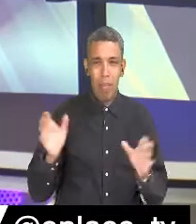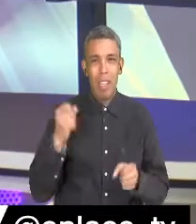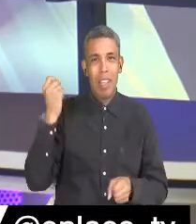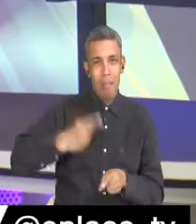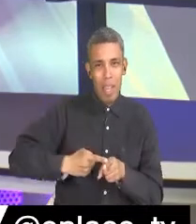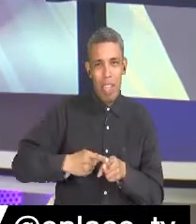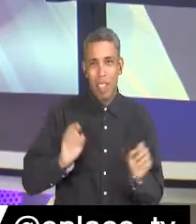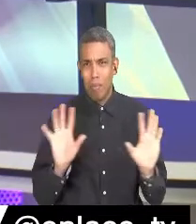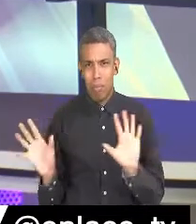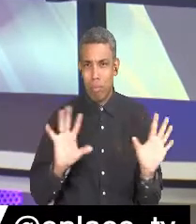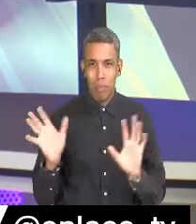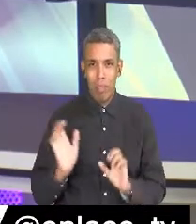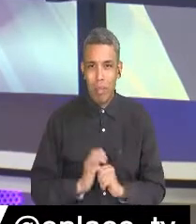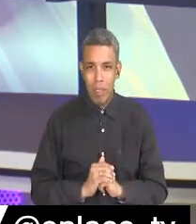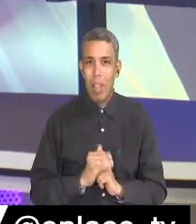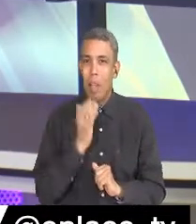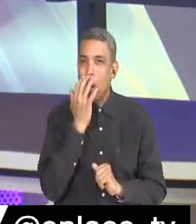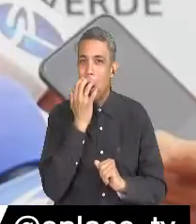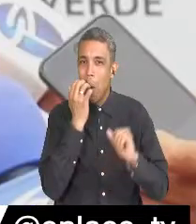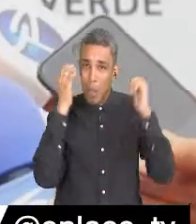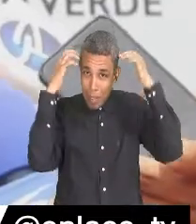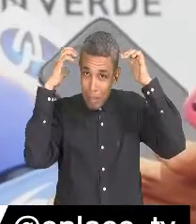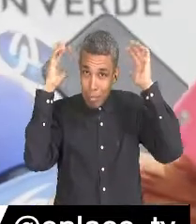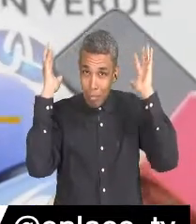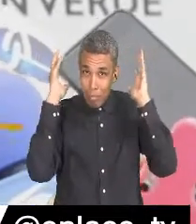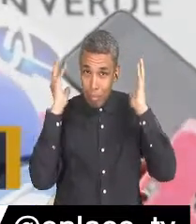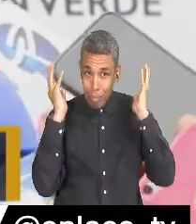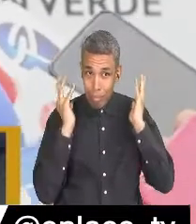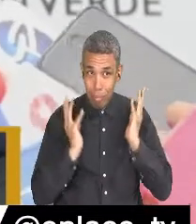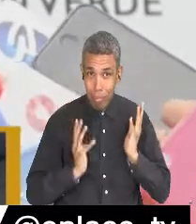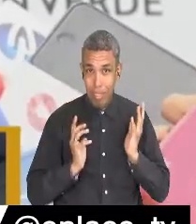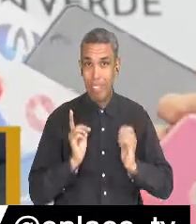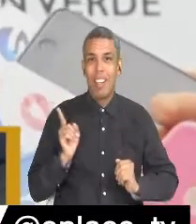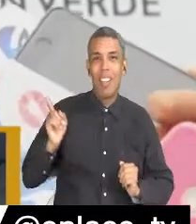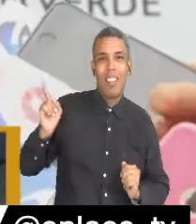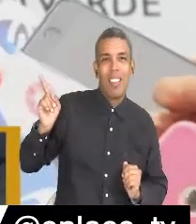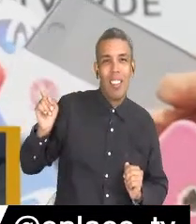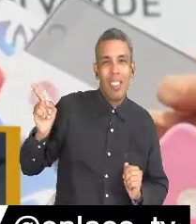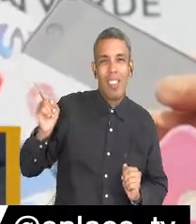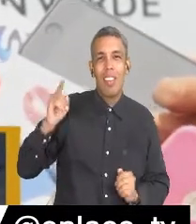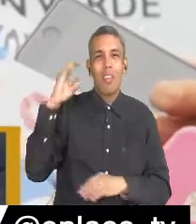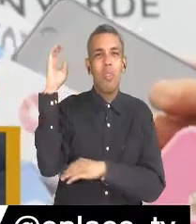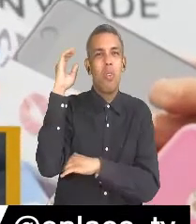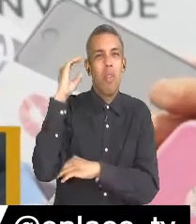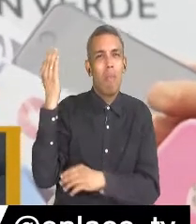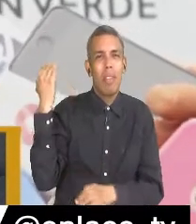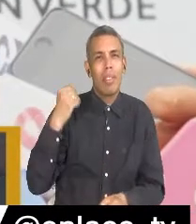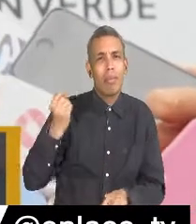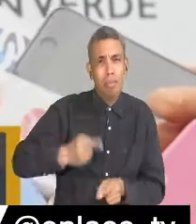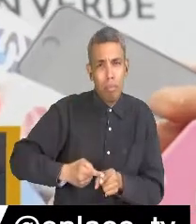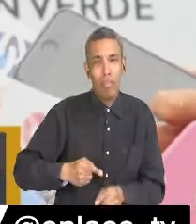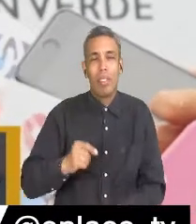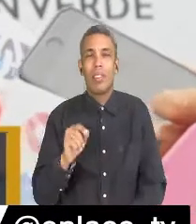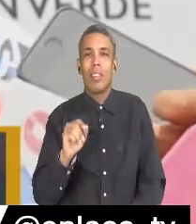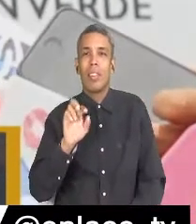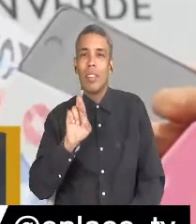Los hechos se presentaron en Puerto Berrío, Antioquia. Tuvimos conocimiento de una denuncia que hizo nuestro